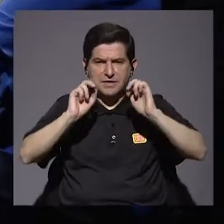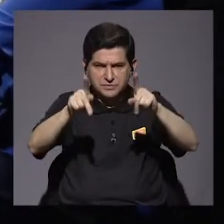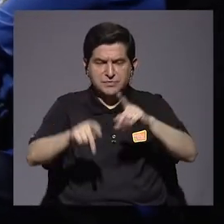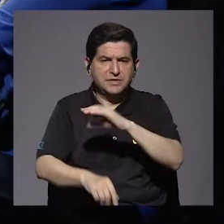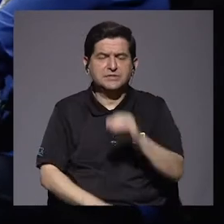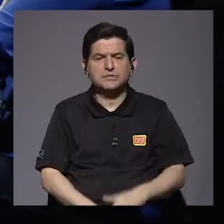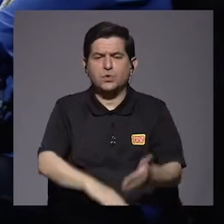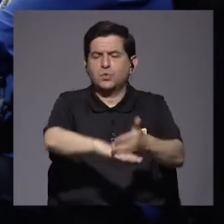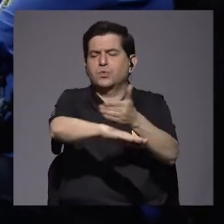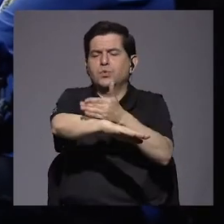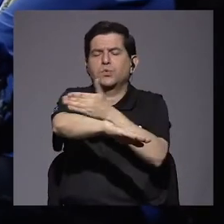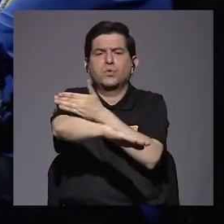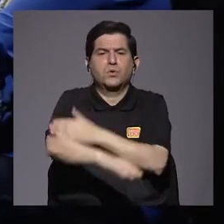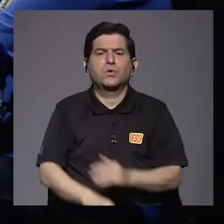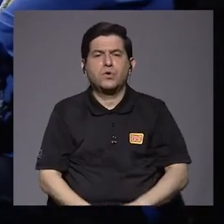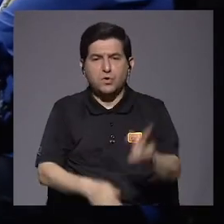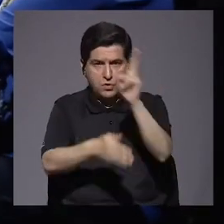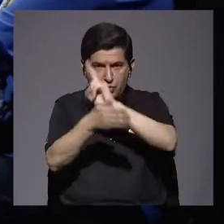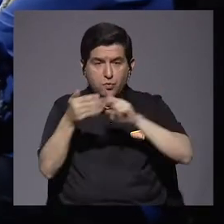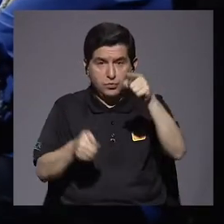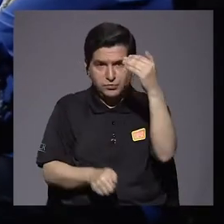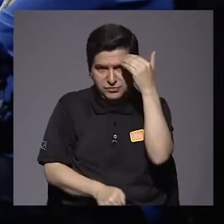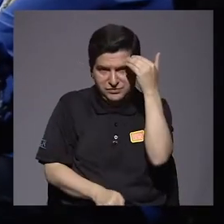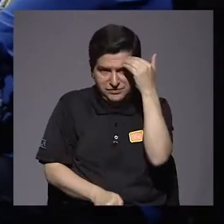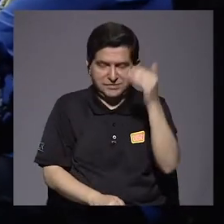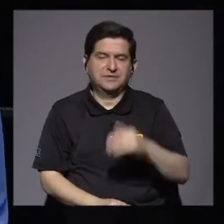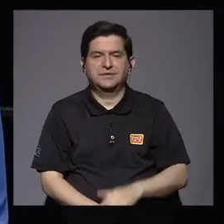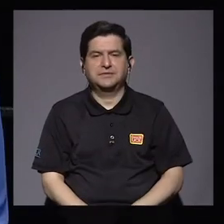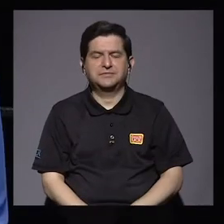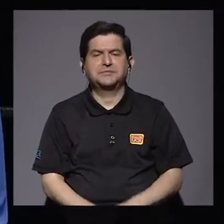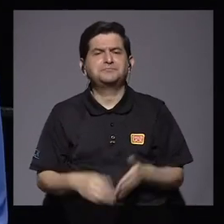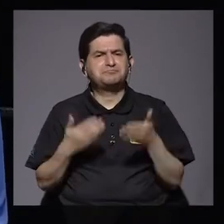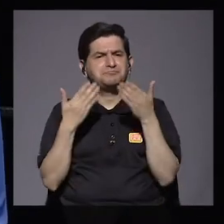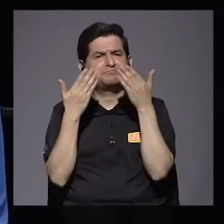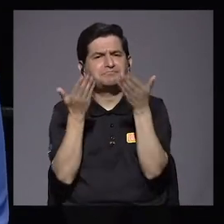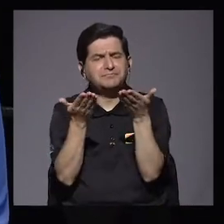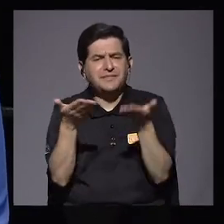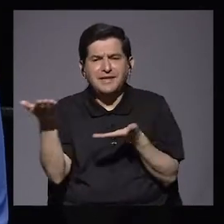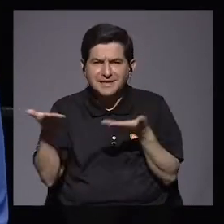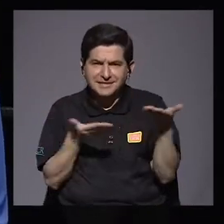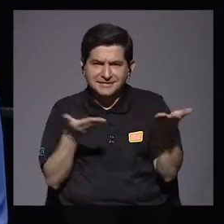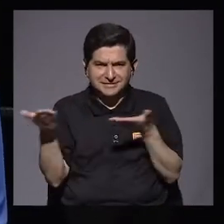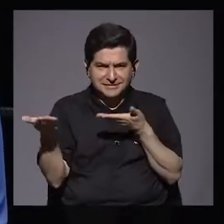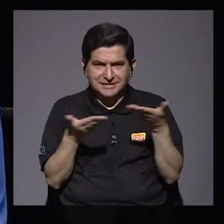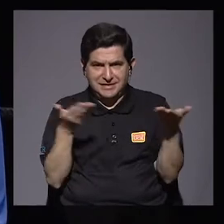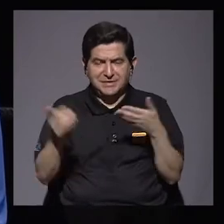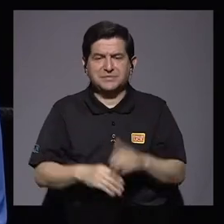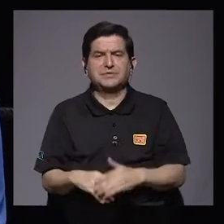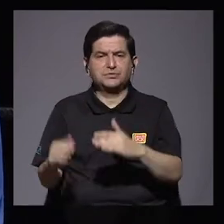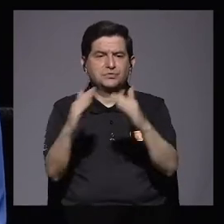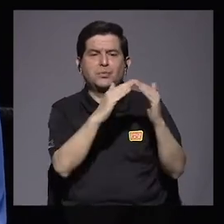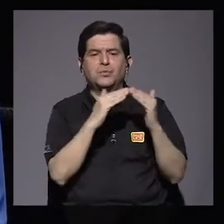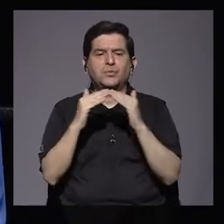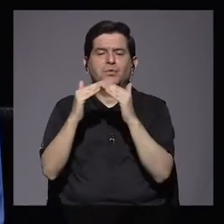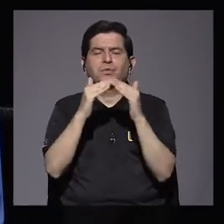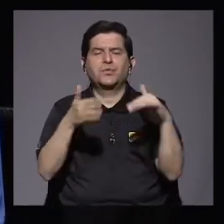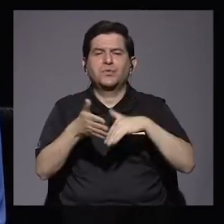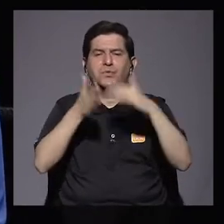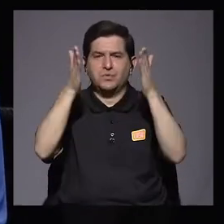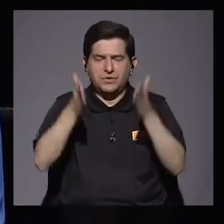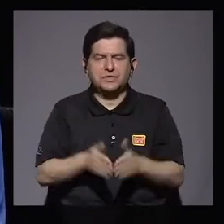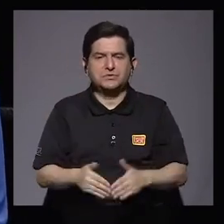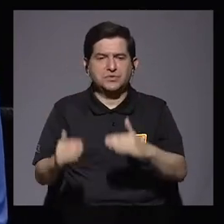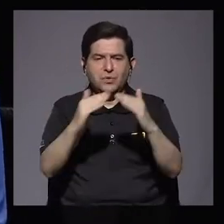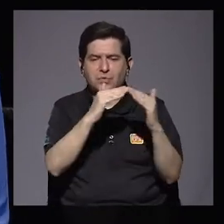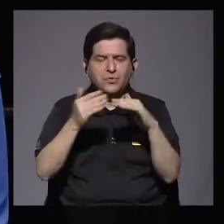y un espacio de mejora. La universidad, como usted sabe, brinda un servicio, ¿verdad?, a la población